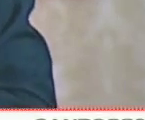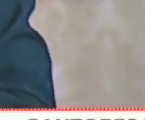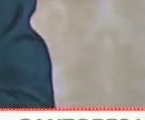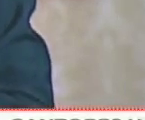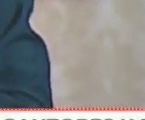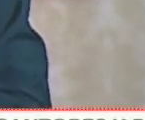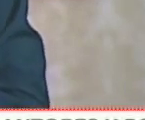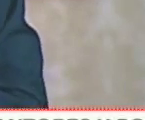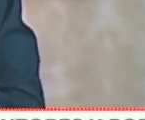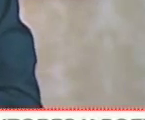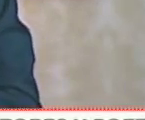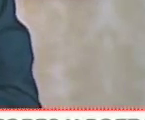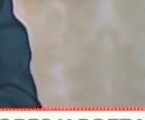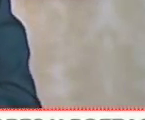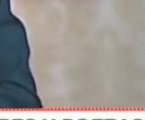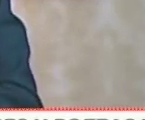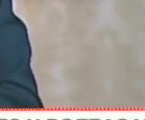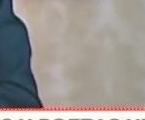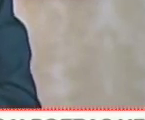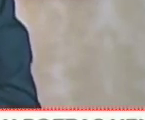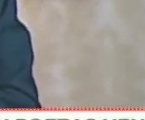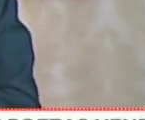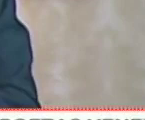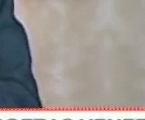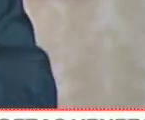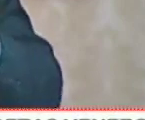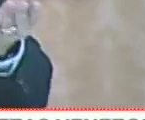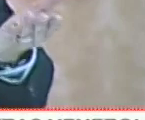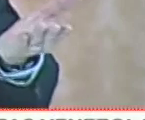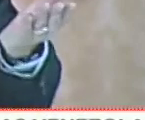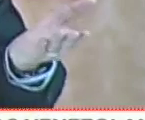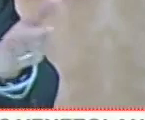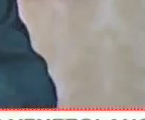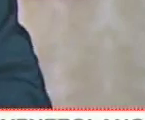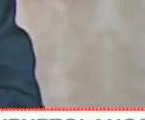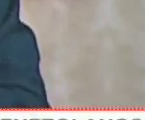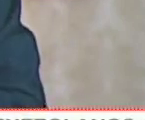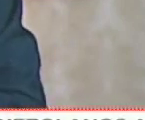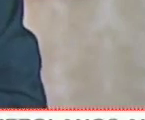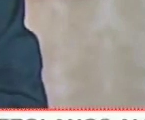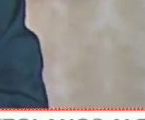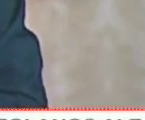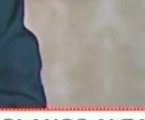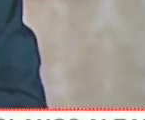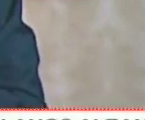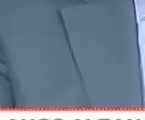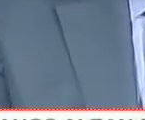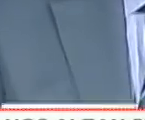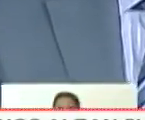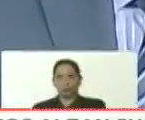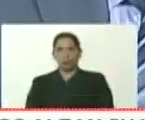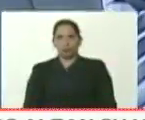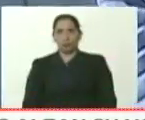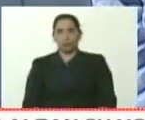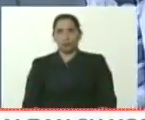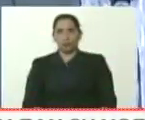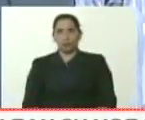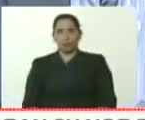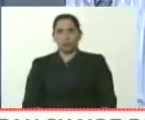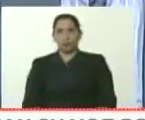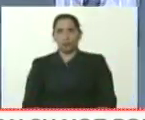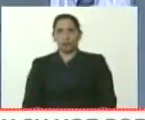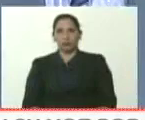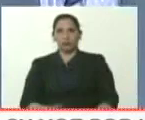de agosto del año 2018, cuando todos fuimos testigos, algunos de ustedes, embajadores, embajadoras, estaban allí en la avenida